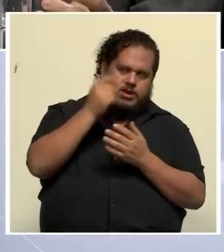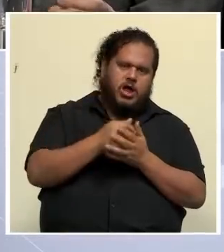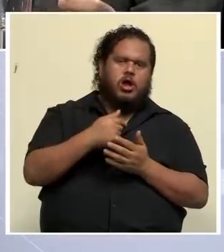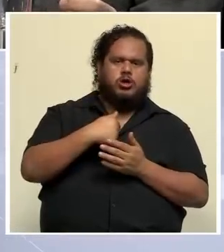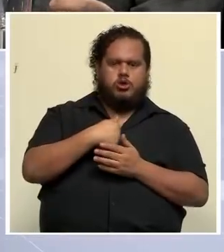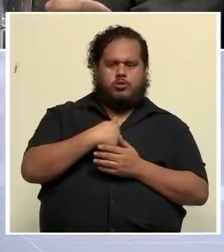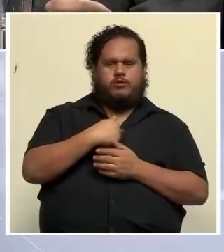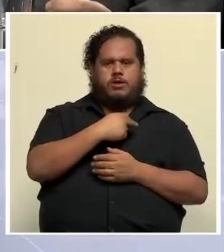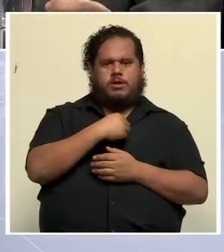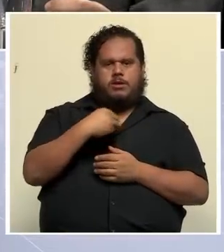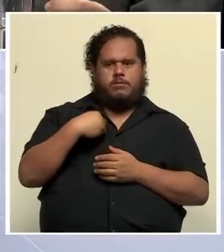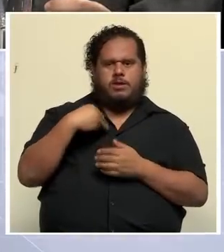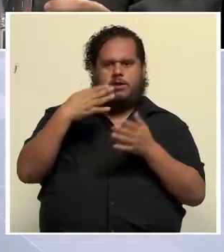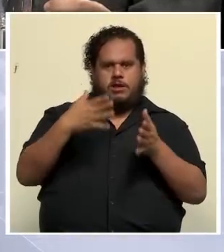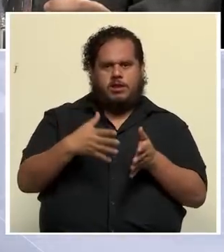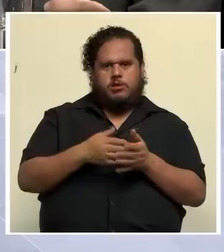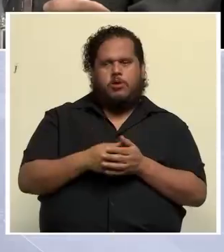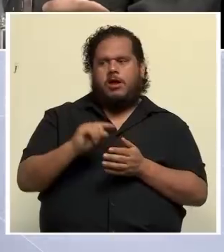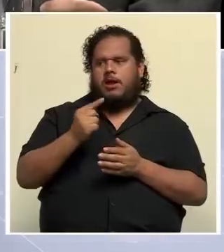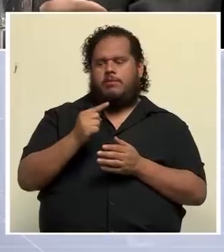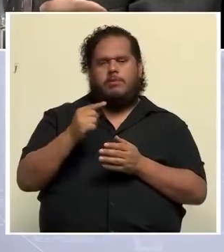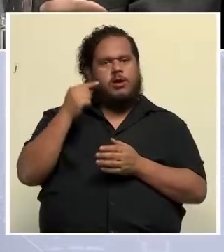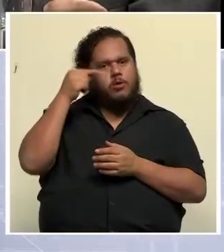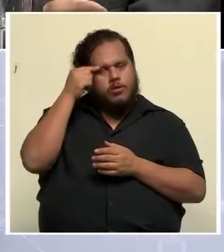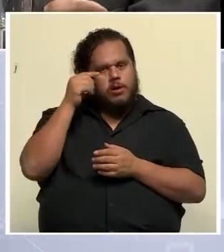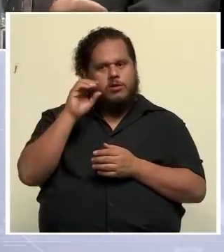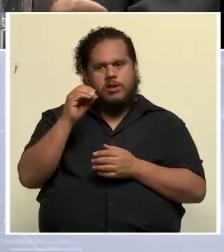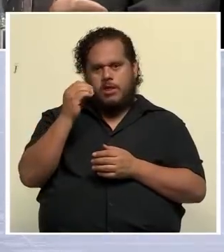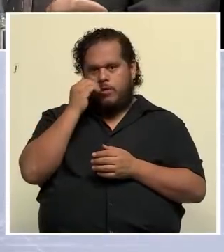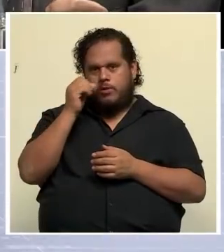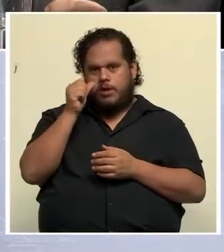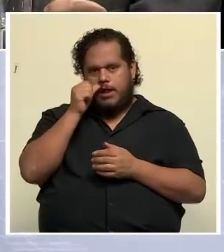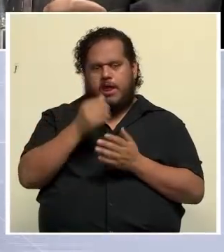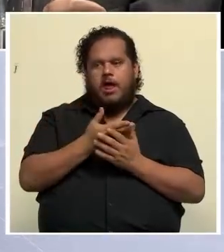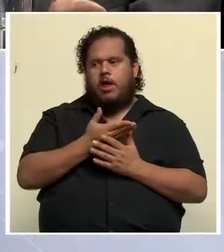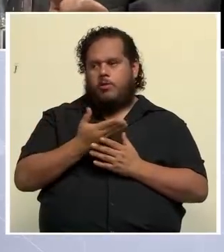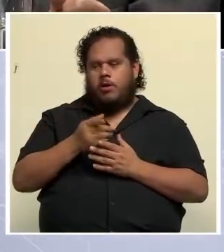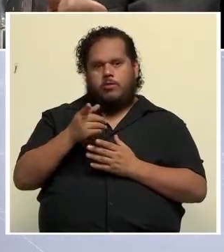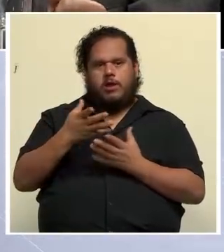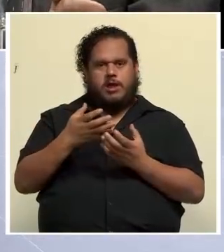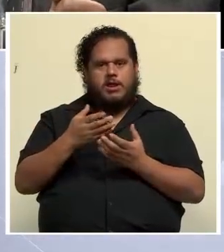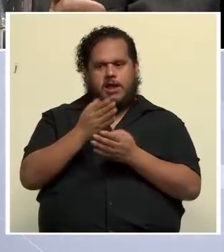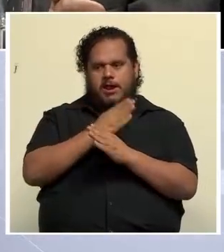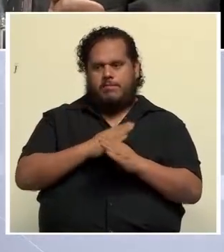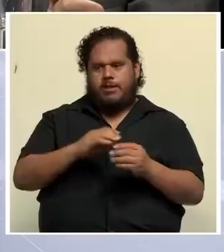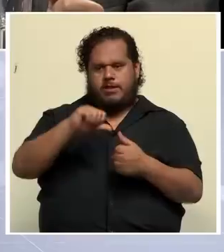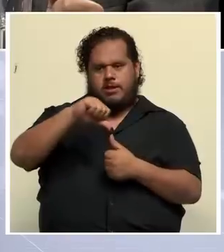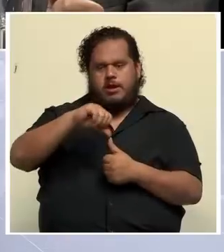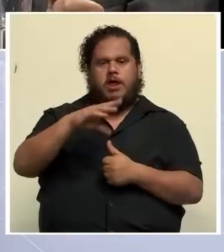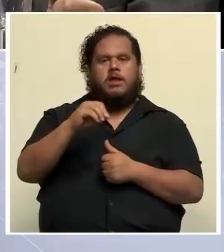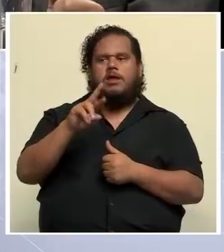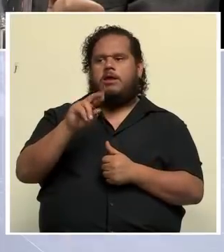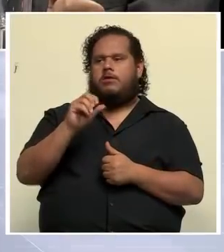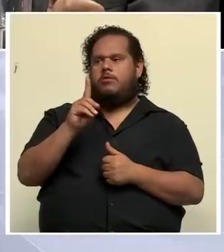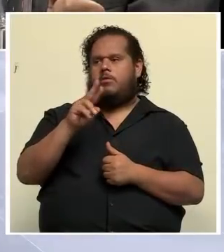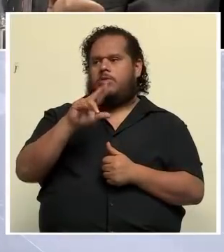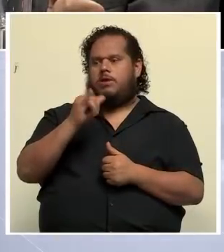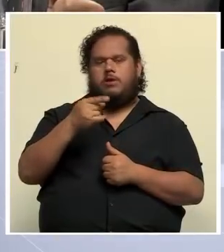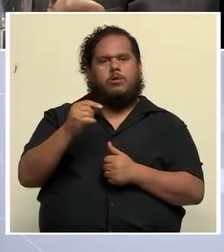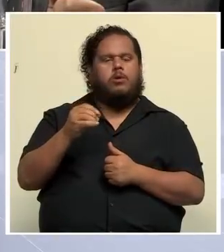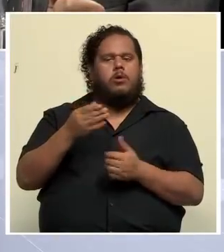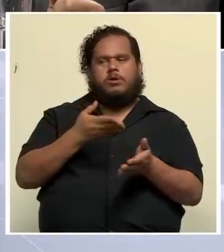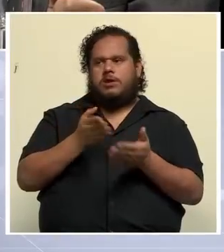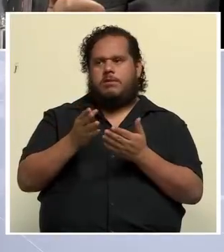el primer gobierno de don Óscar, cuando don Óscar se dedicaba al plan de paz de Centroamérica y don Rodrigo llevaba el